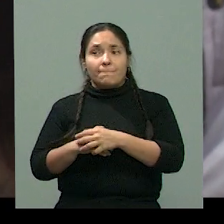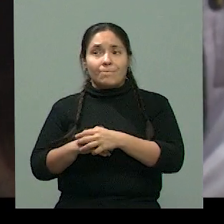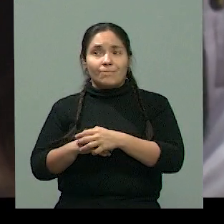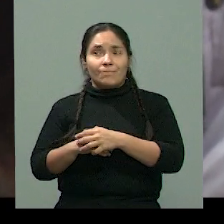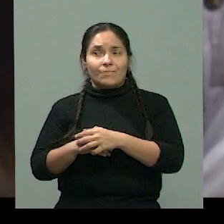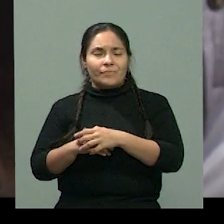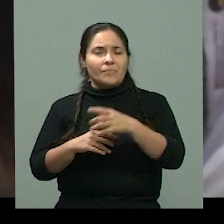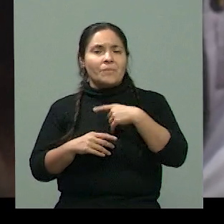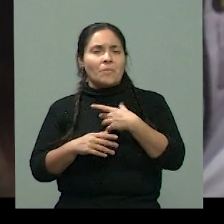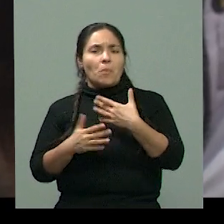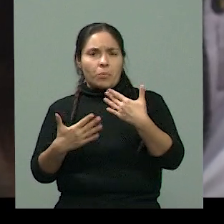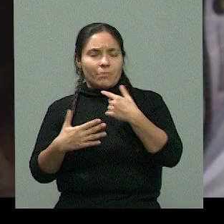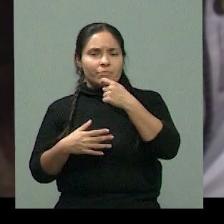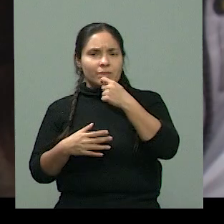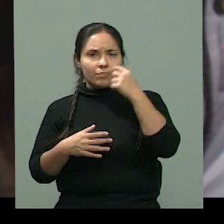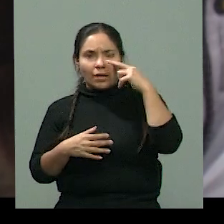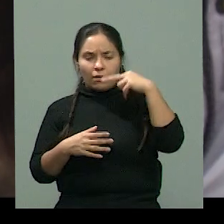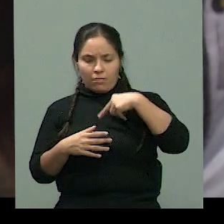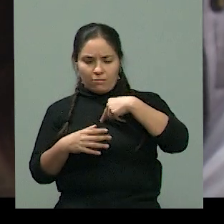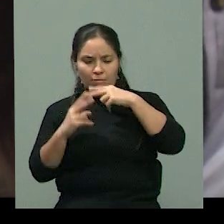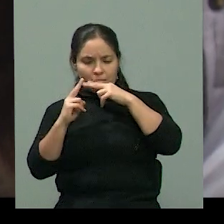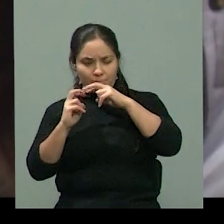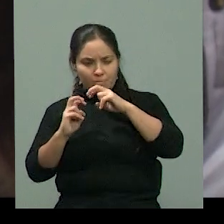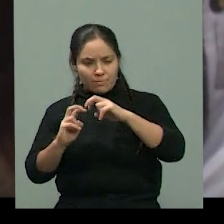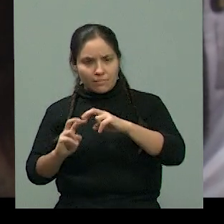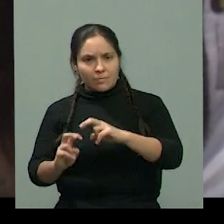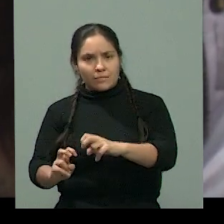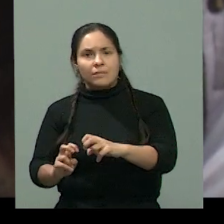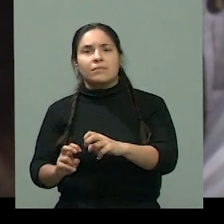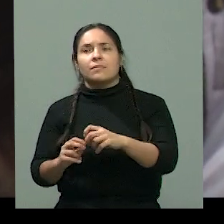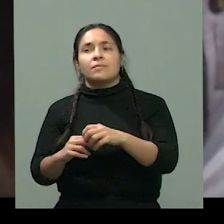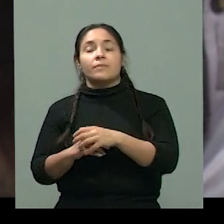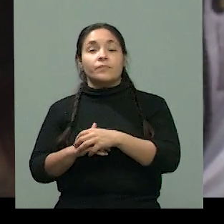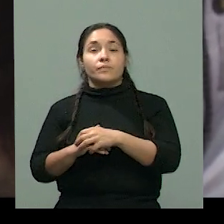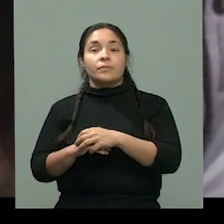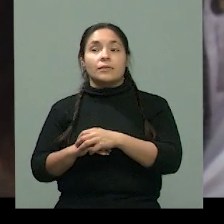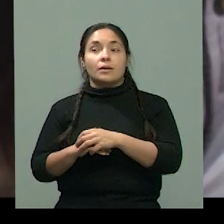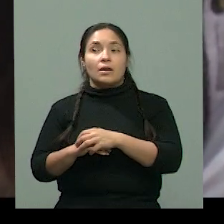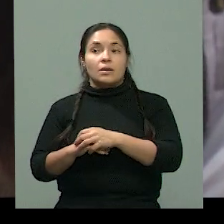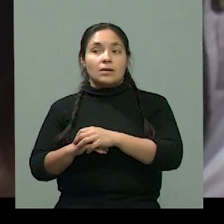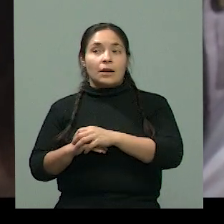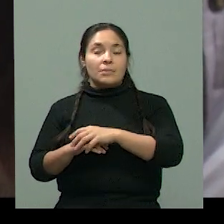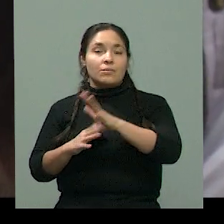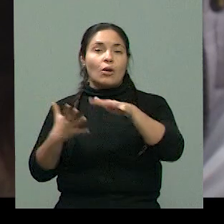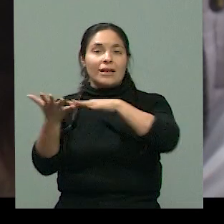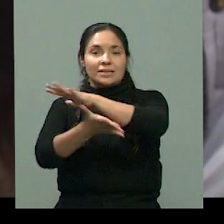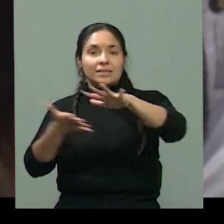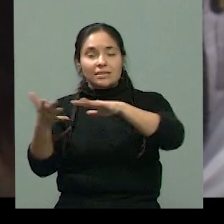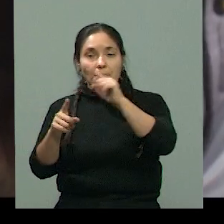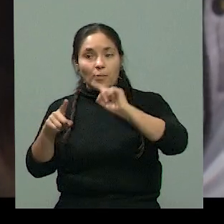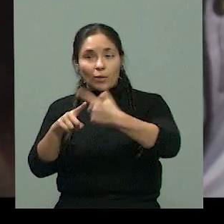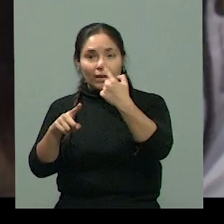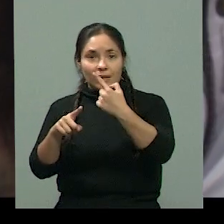nos interpela por lo menos para analizar más profundamente esto de las humanidades. Pero la ciencia política, en definitiva, no es una